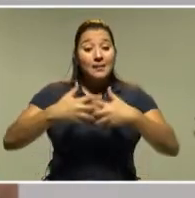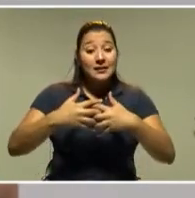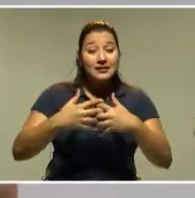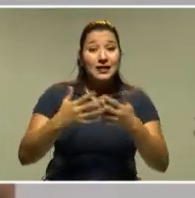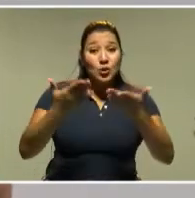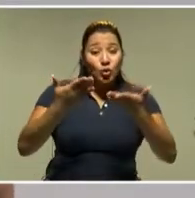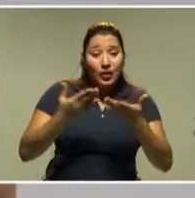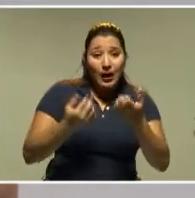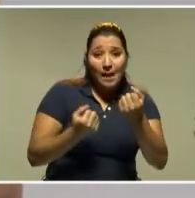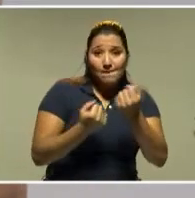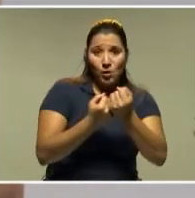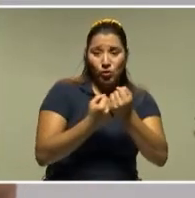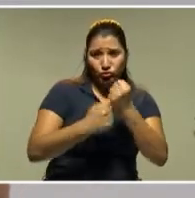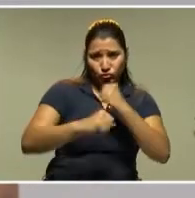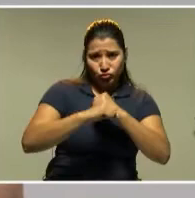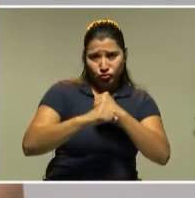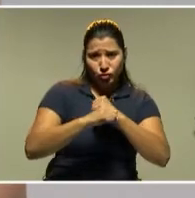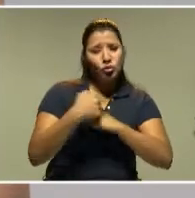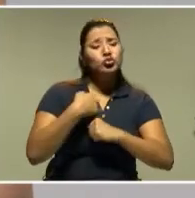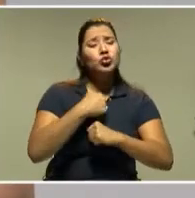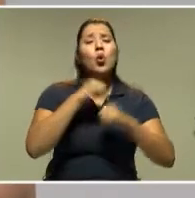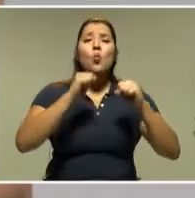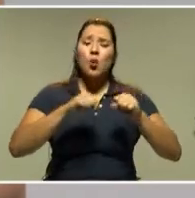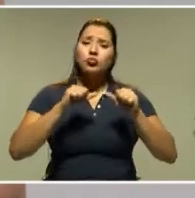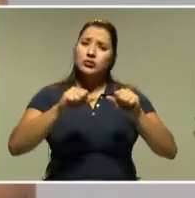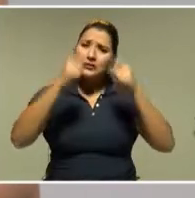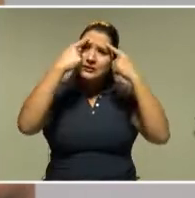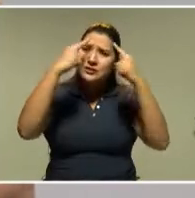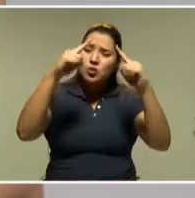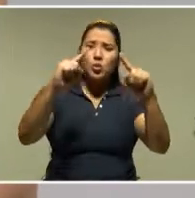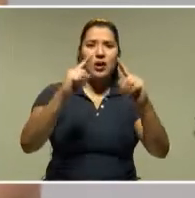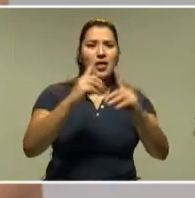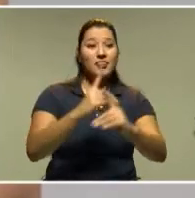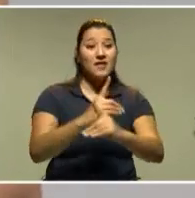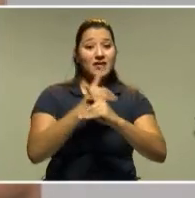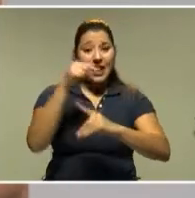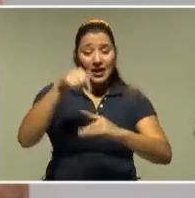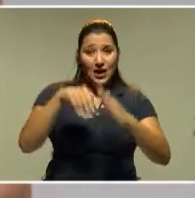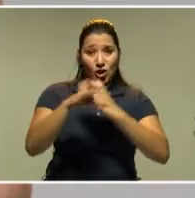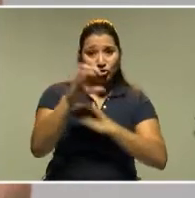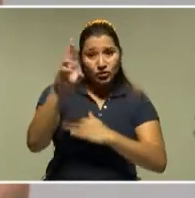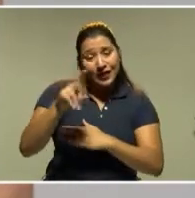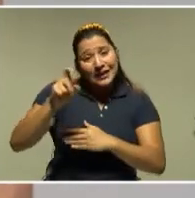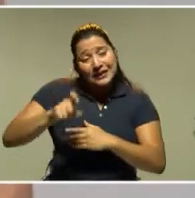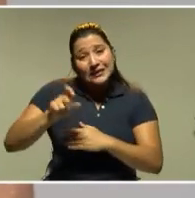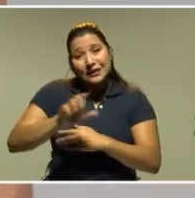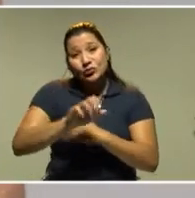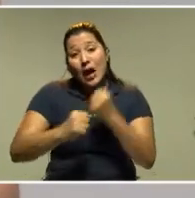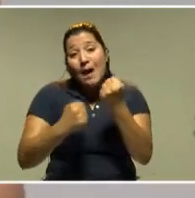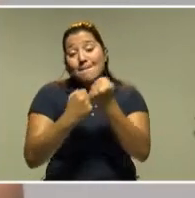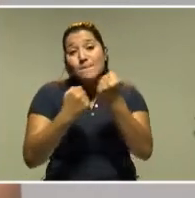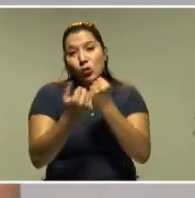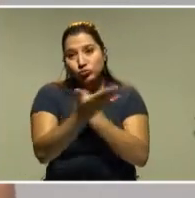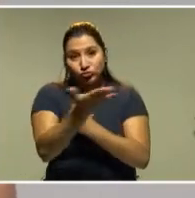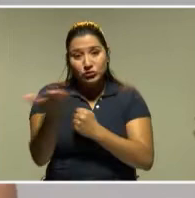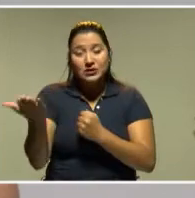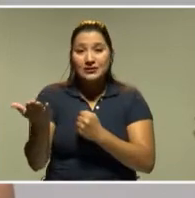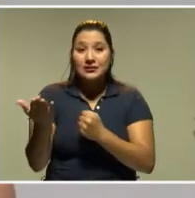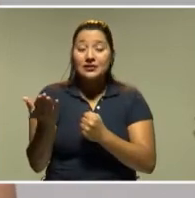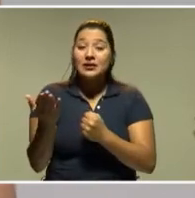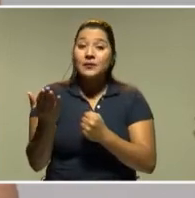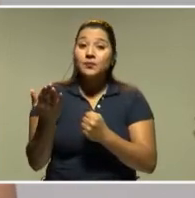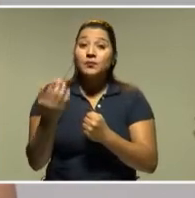nos acerquen y nosotros podemos seguir triunfando, seguir haciendo defensas aquí en Costa Rica. Ocupamos el apoyo de toda la gente y que digan, bueno, yo